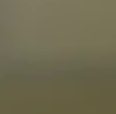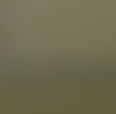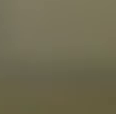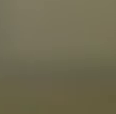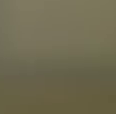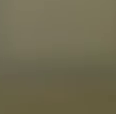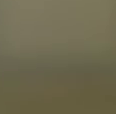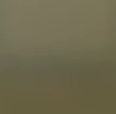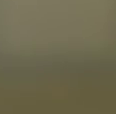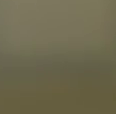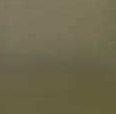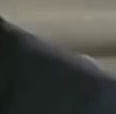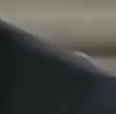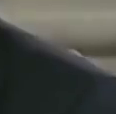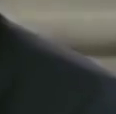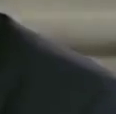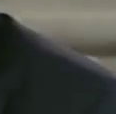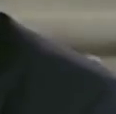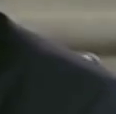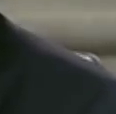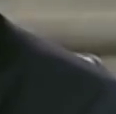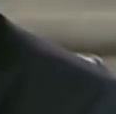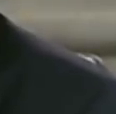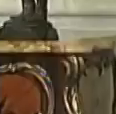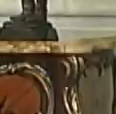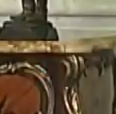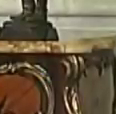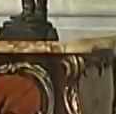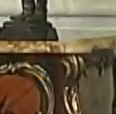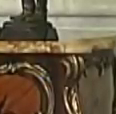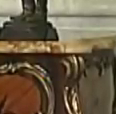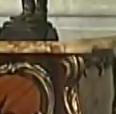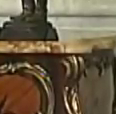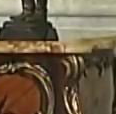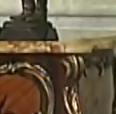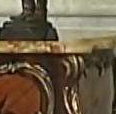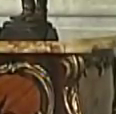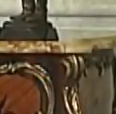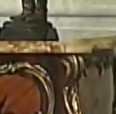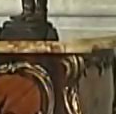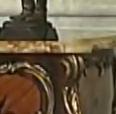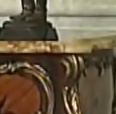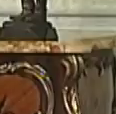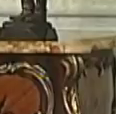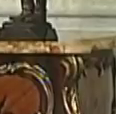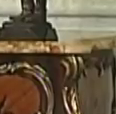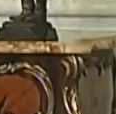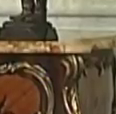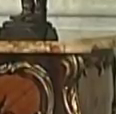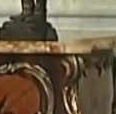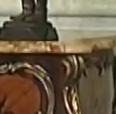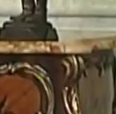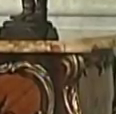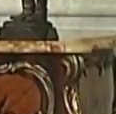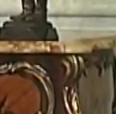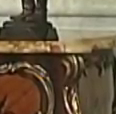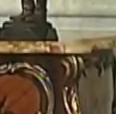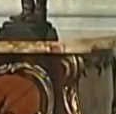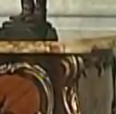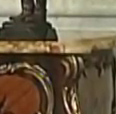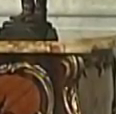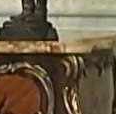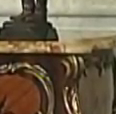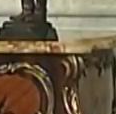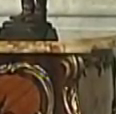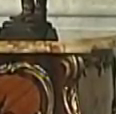real cachete y medio que está igualmente por aquí tenemos a nuestro